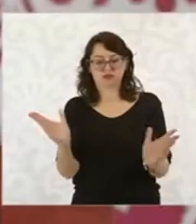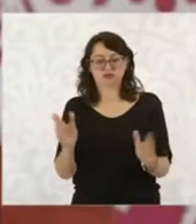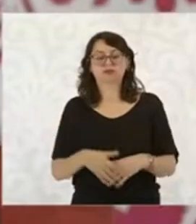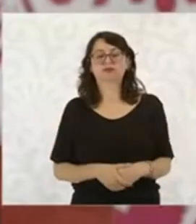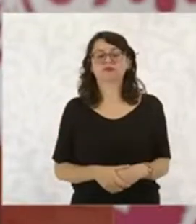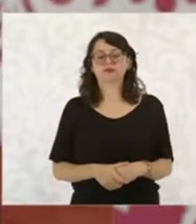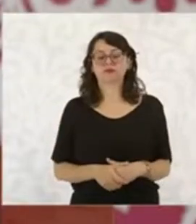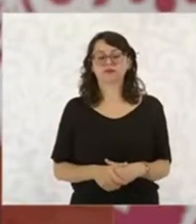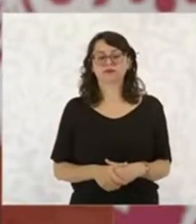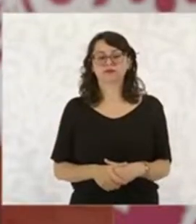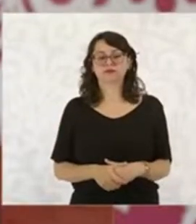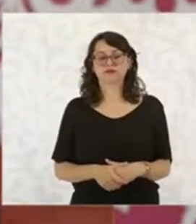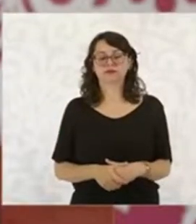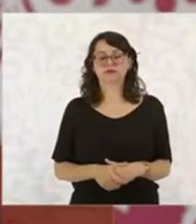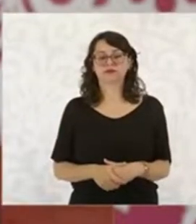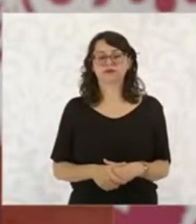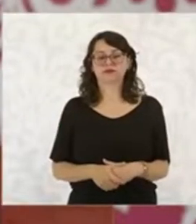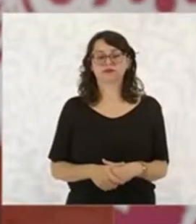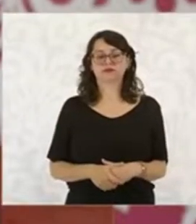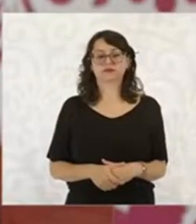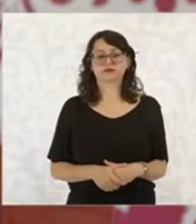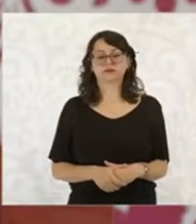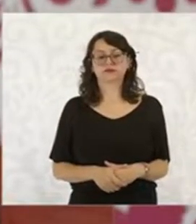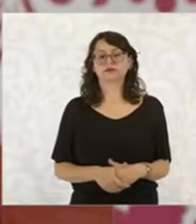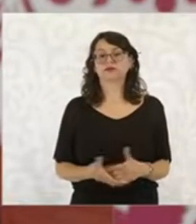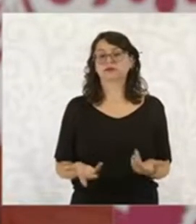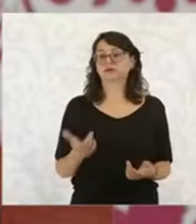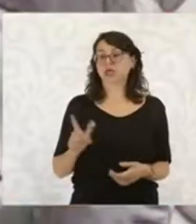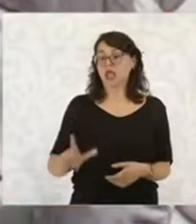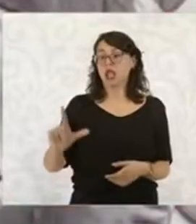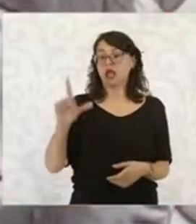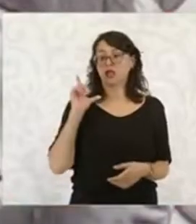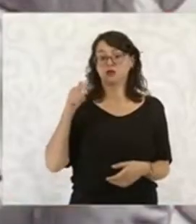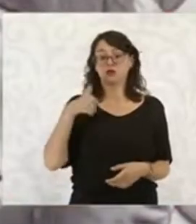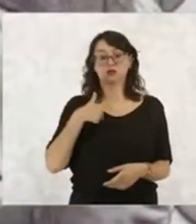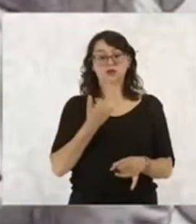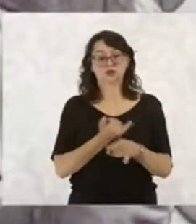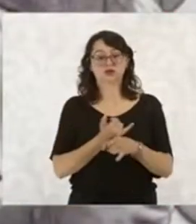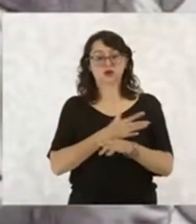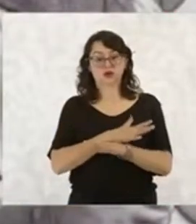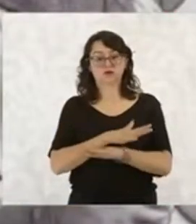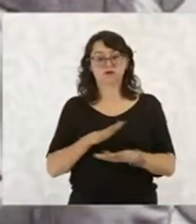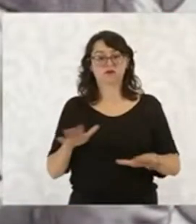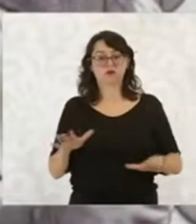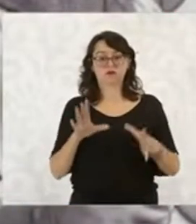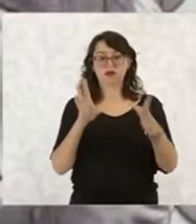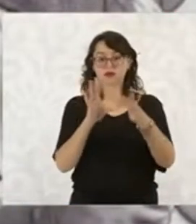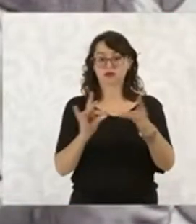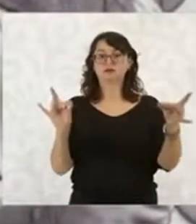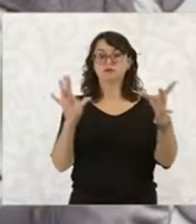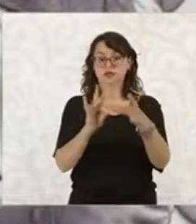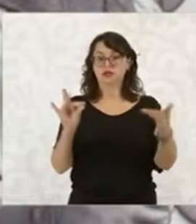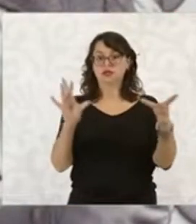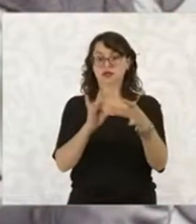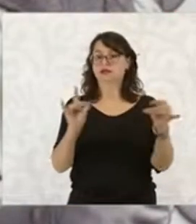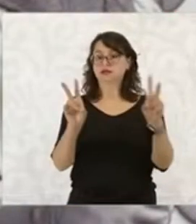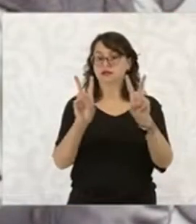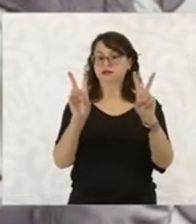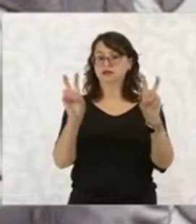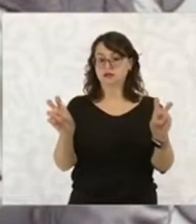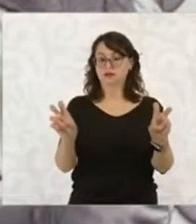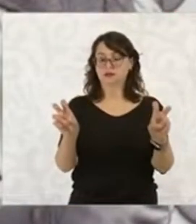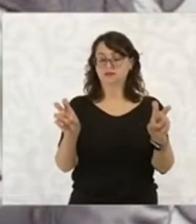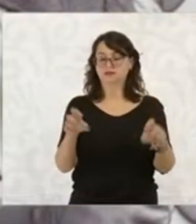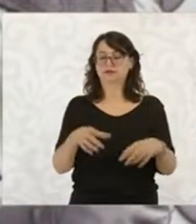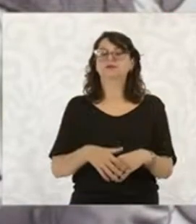2 temas, uno que informé en el informe del lunes, que lo comenté en el informe del lunes. Ha hecho